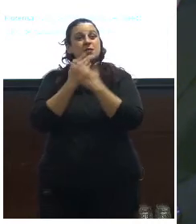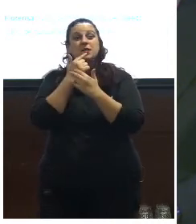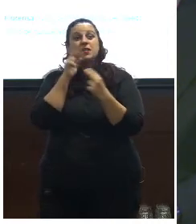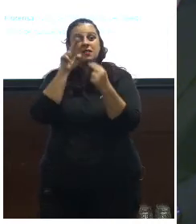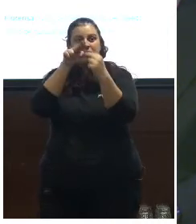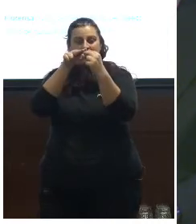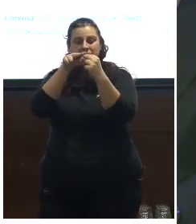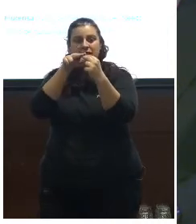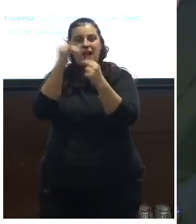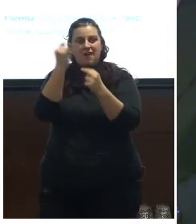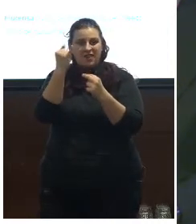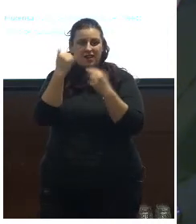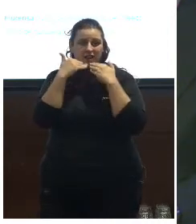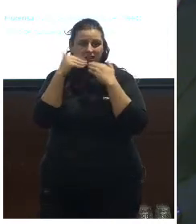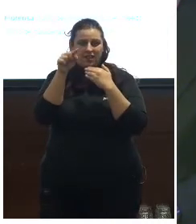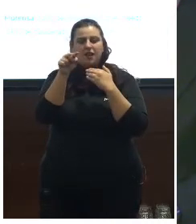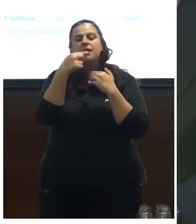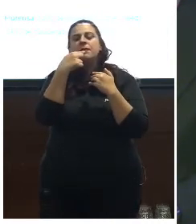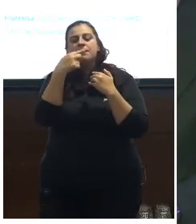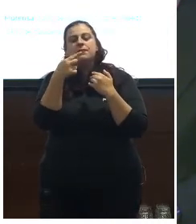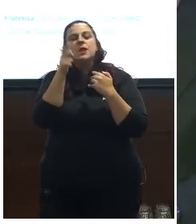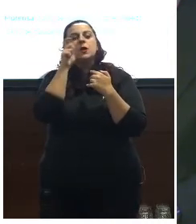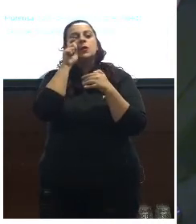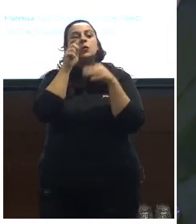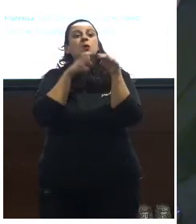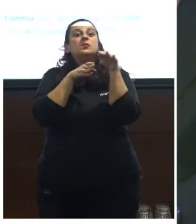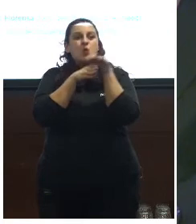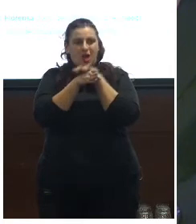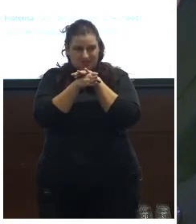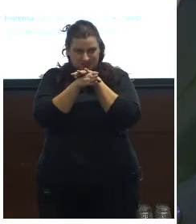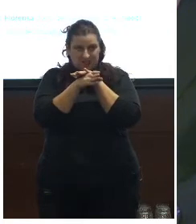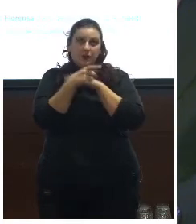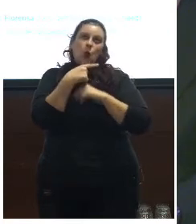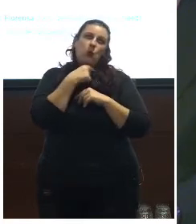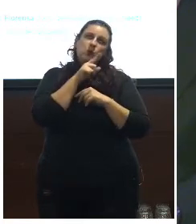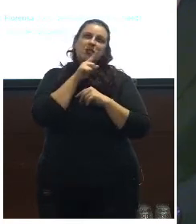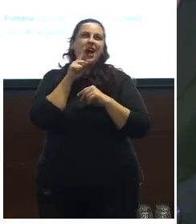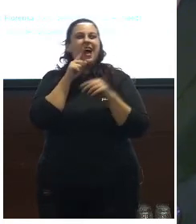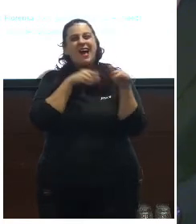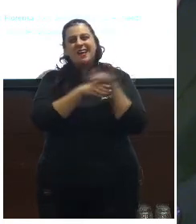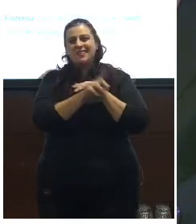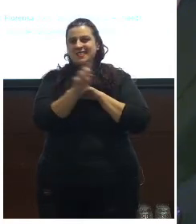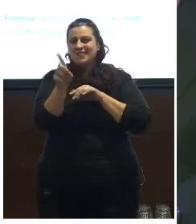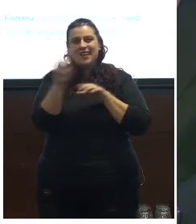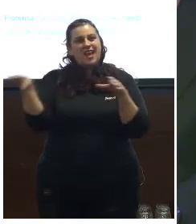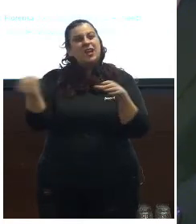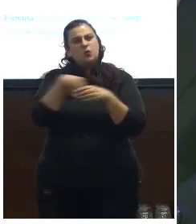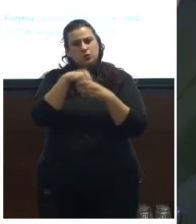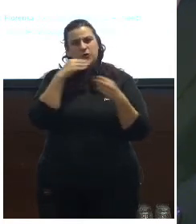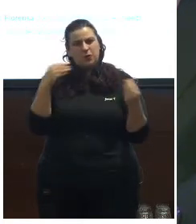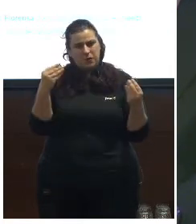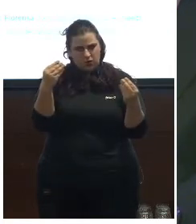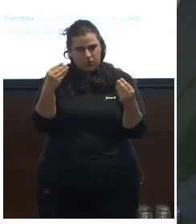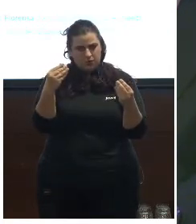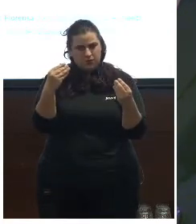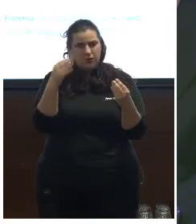CEOMA, que más allá del turismo accesible, y a nosotros nos gusta más llamarlo inclusivo, un poco también a